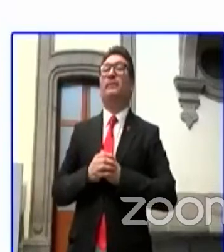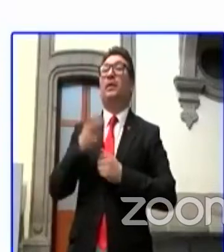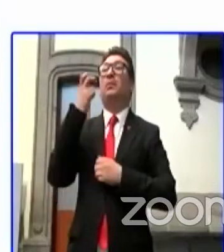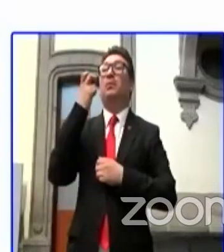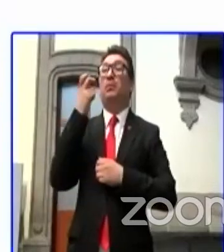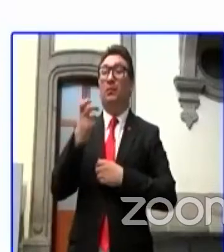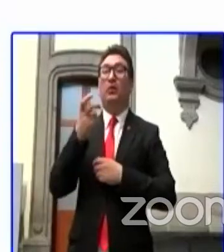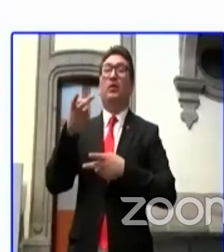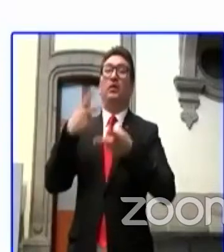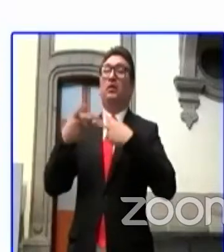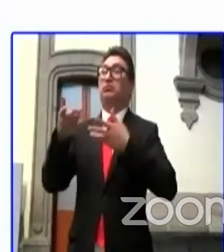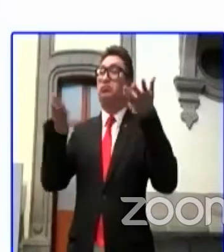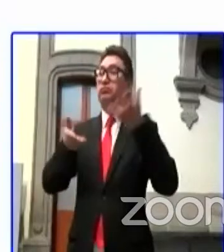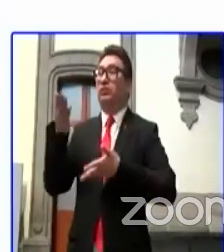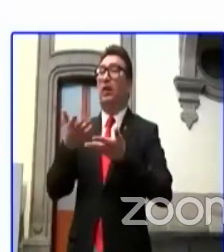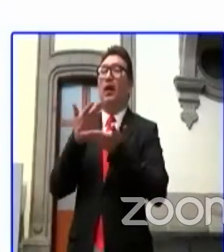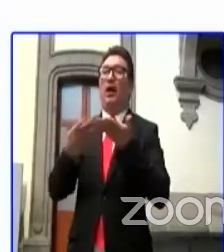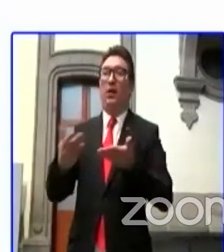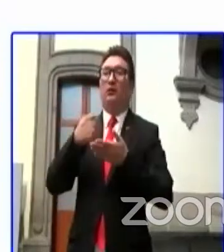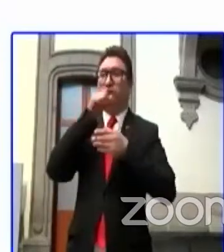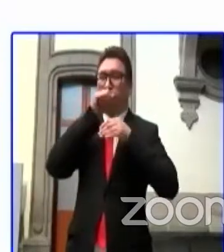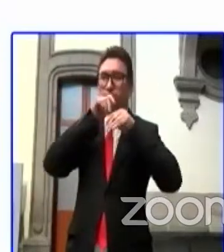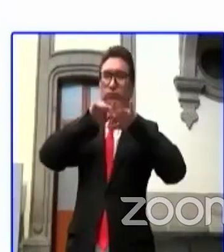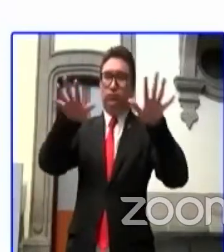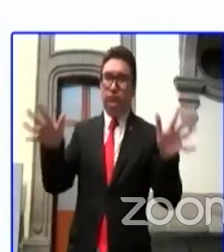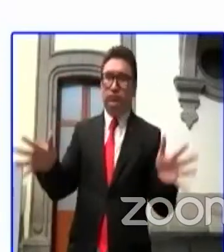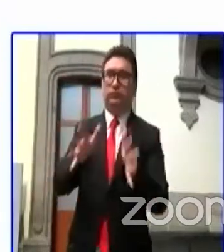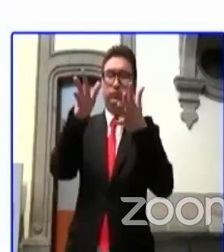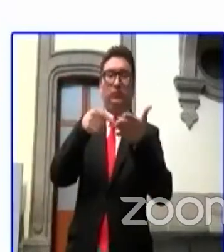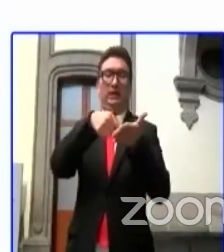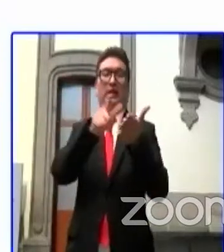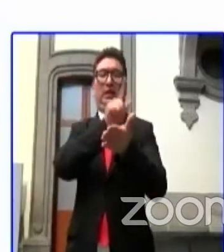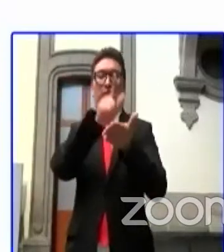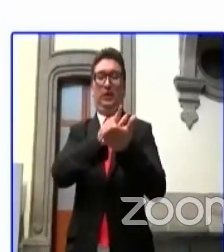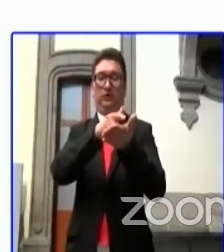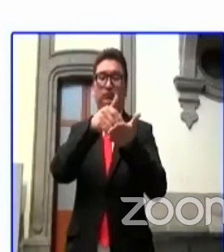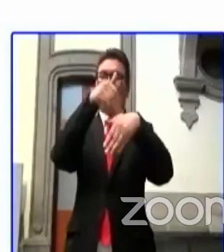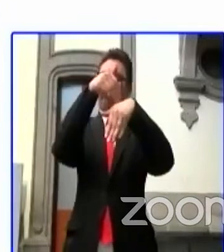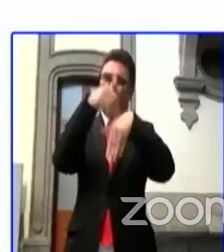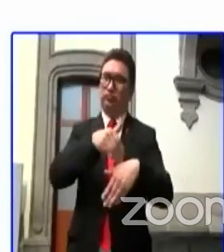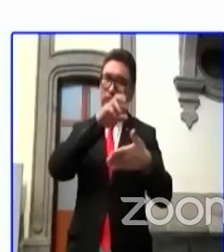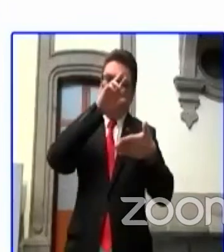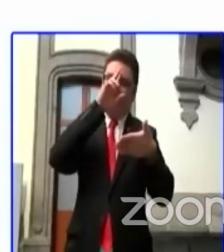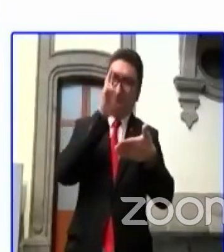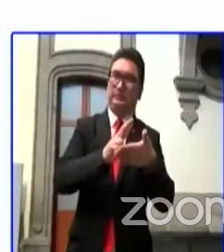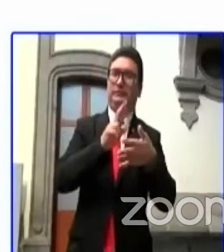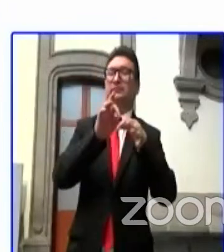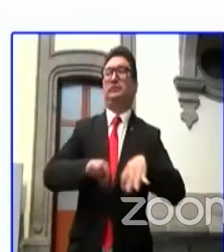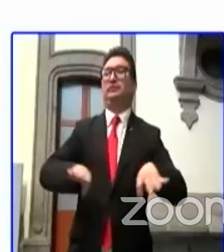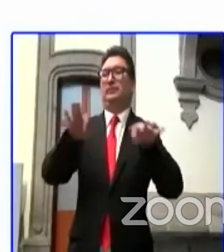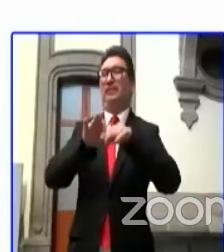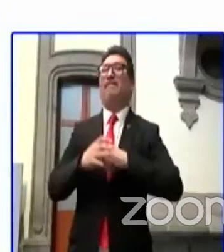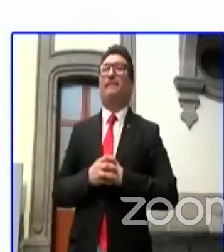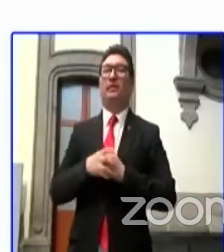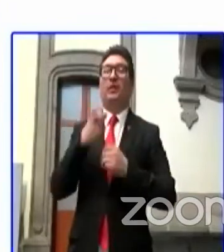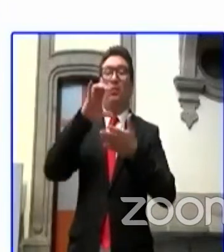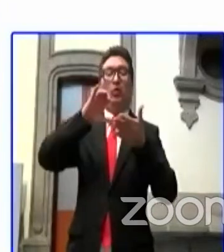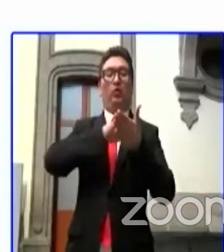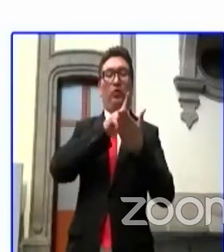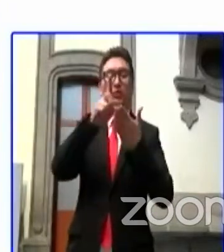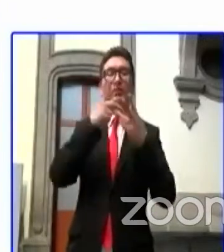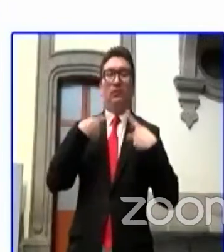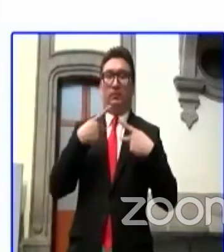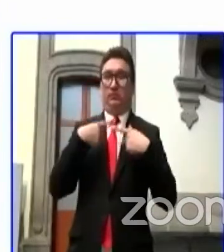estamos obligados a promoverla, cumplirla y sobre todo respetarla. La convención y su protocolo